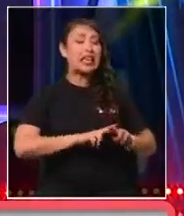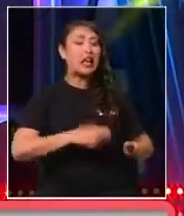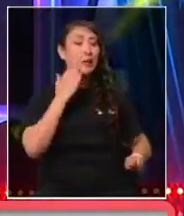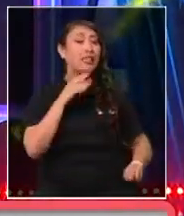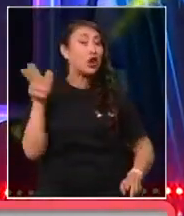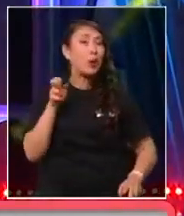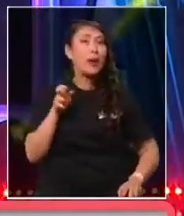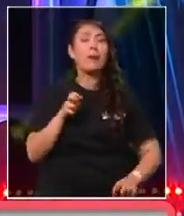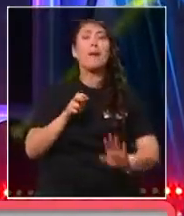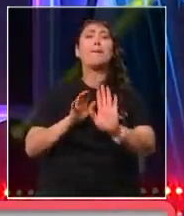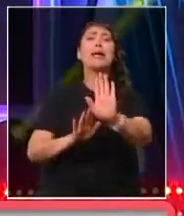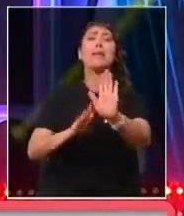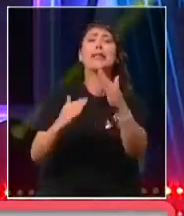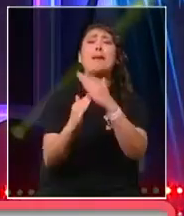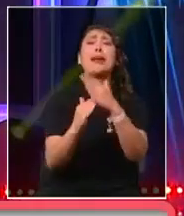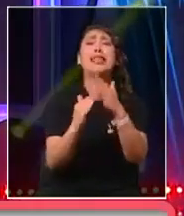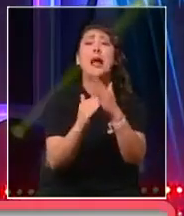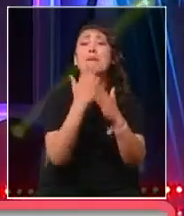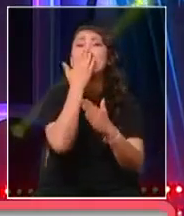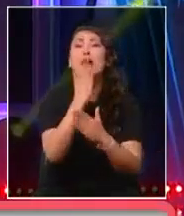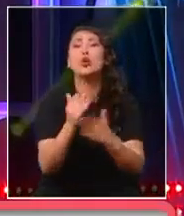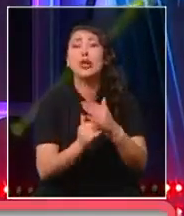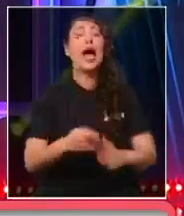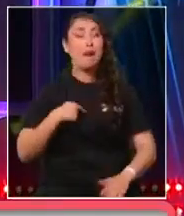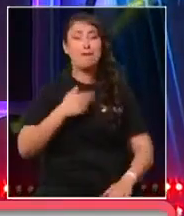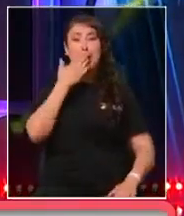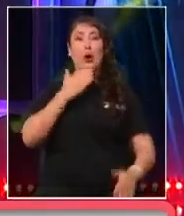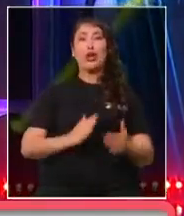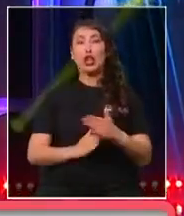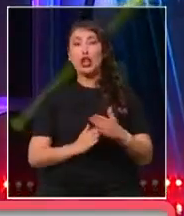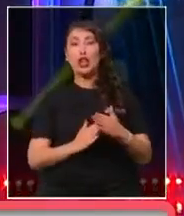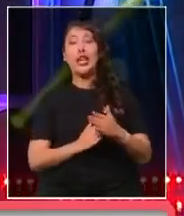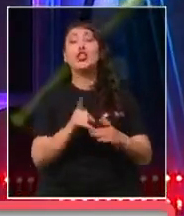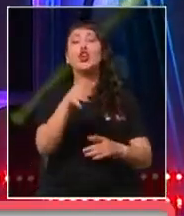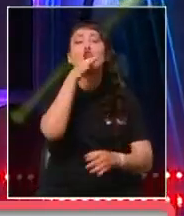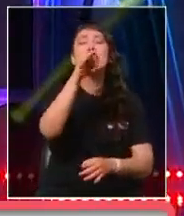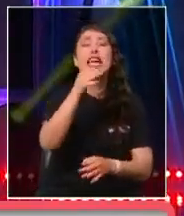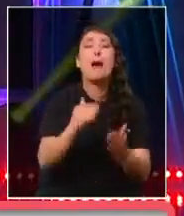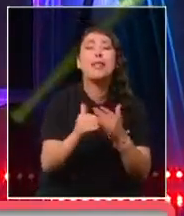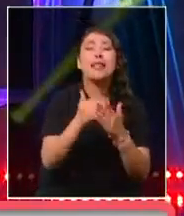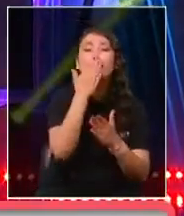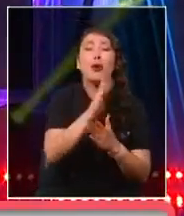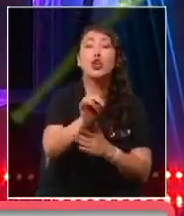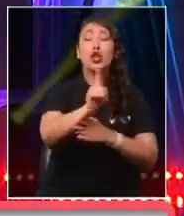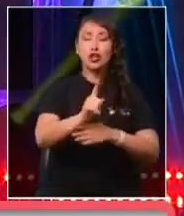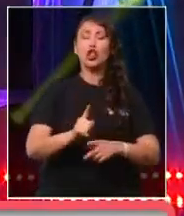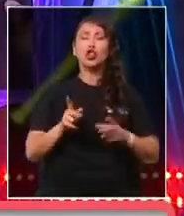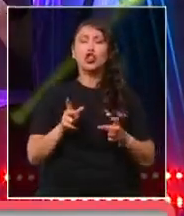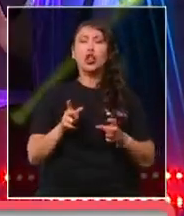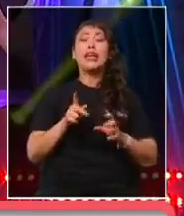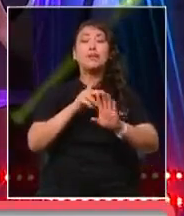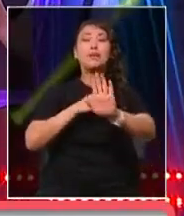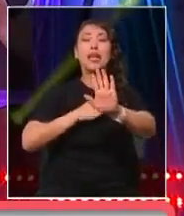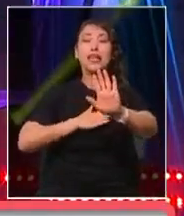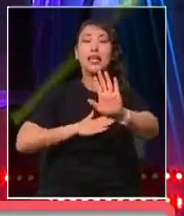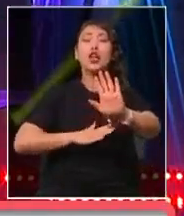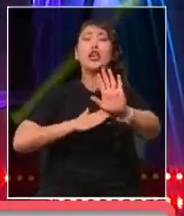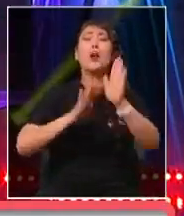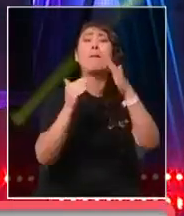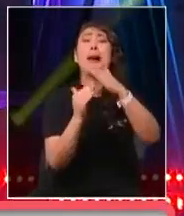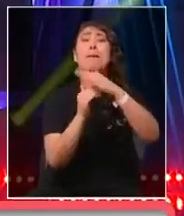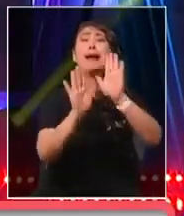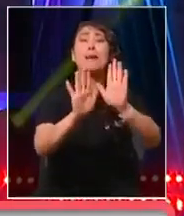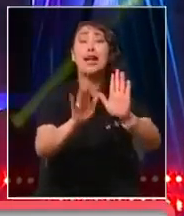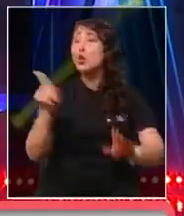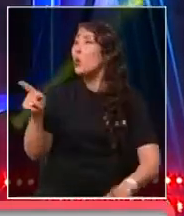Tranquilo, mejor detente. Mejor detente. No, que diga mejor detente. Detente. Tranquilo, para.